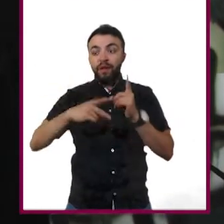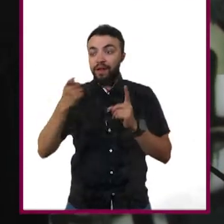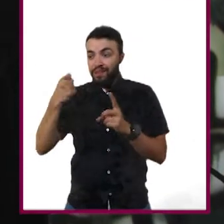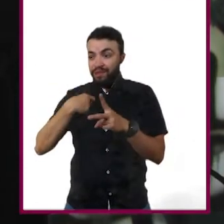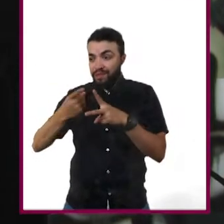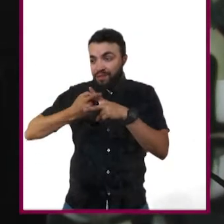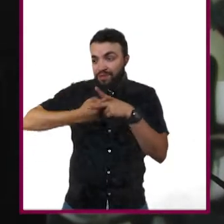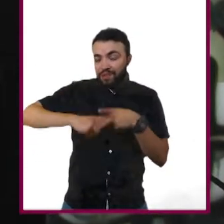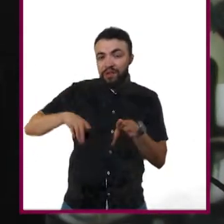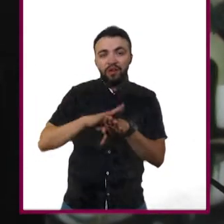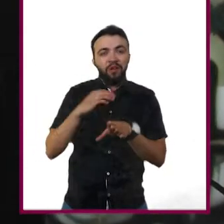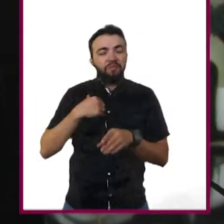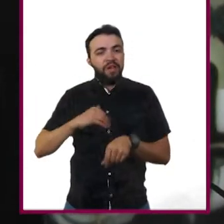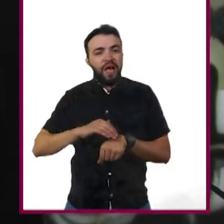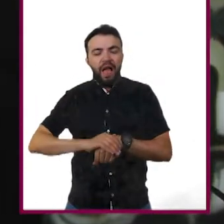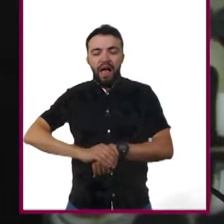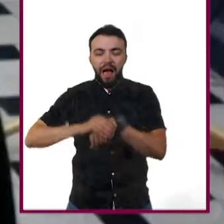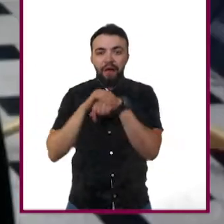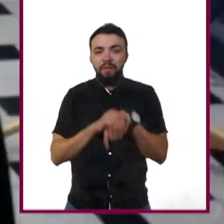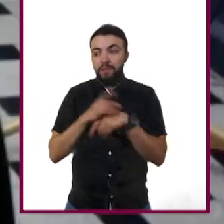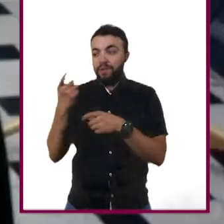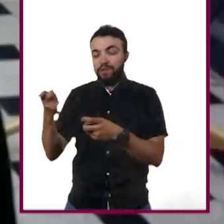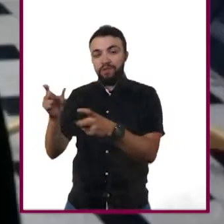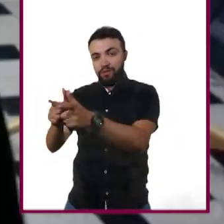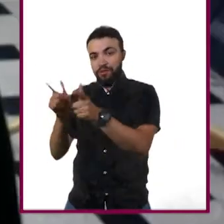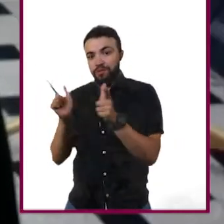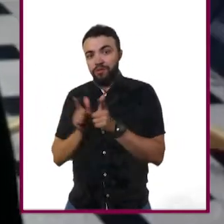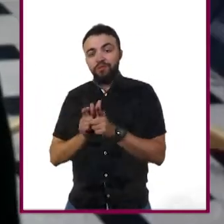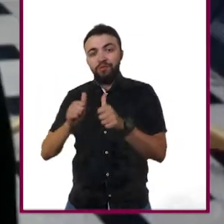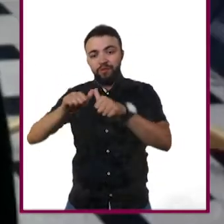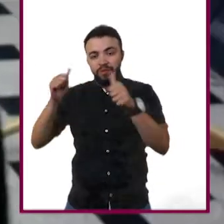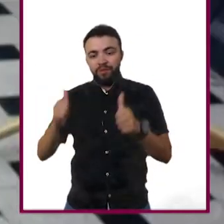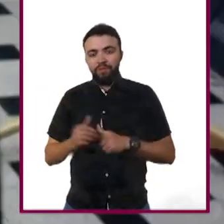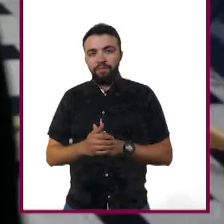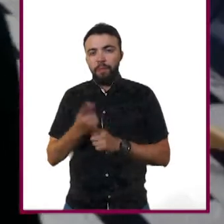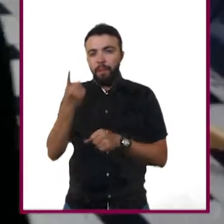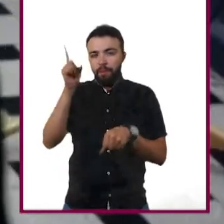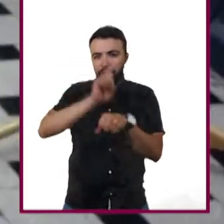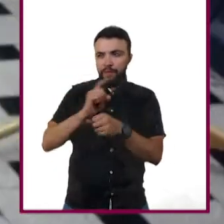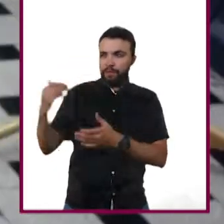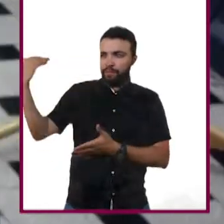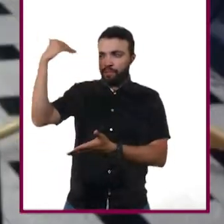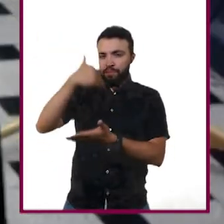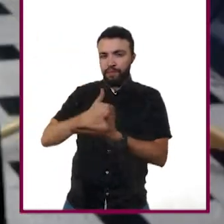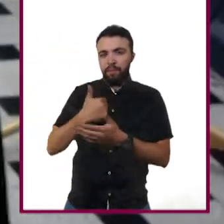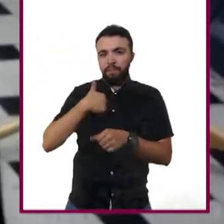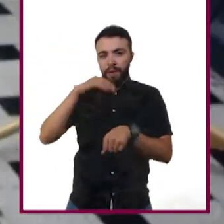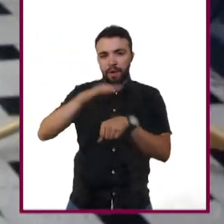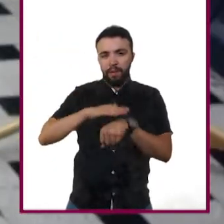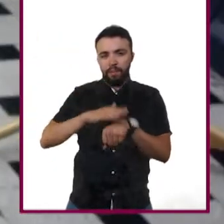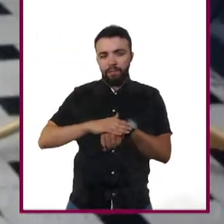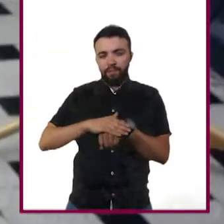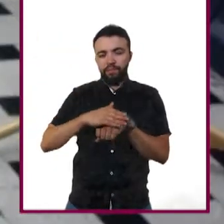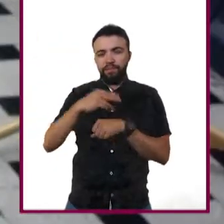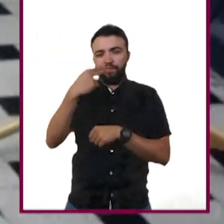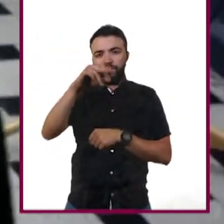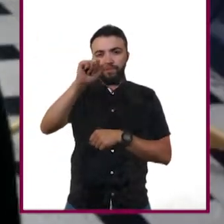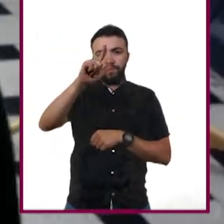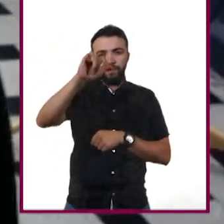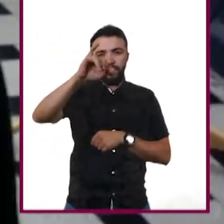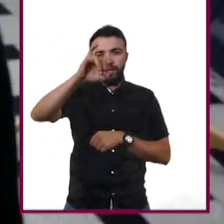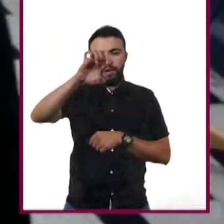este grupo de artistas. Y un día llegó mi amigo Alejandro Zacarías, un artista de